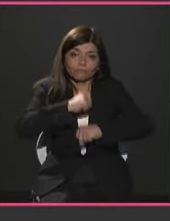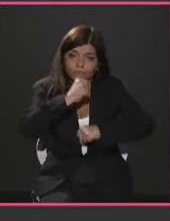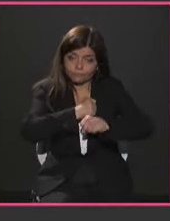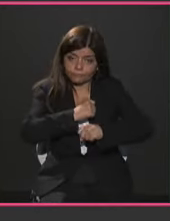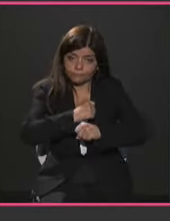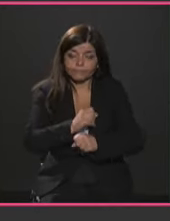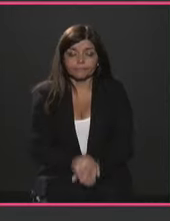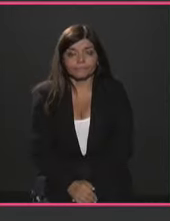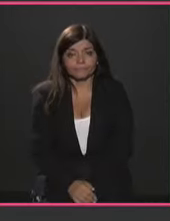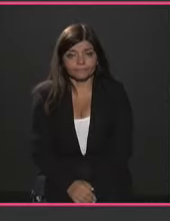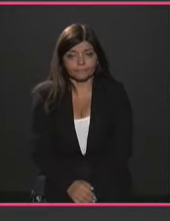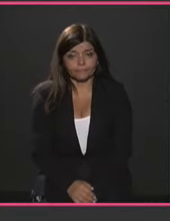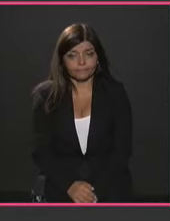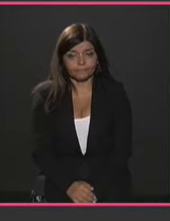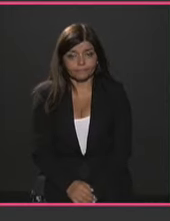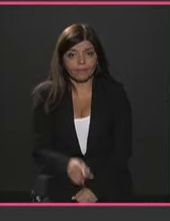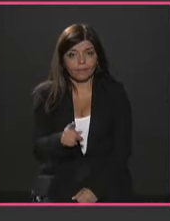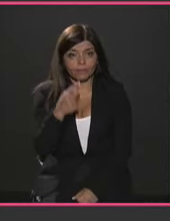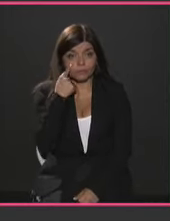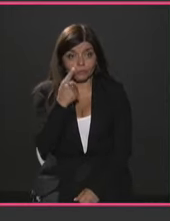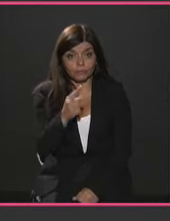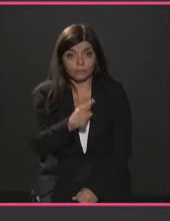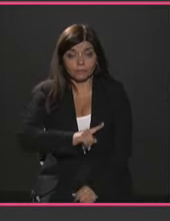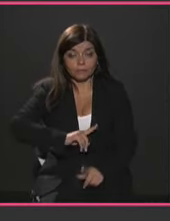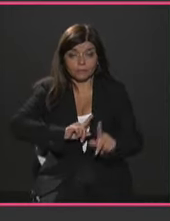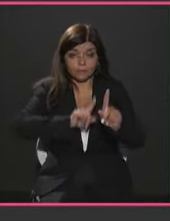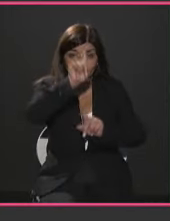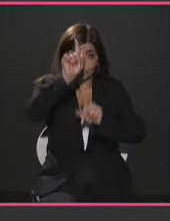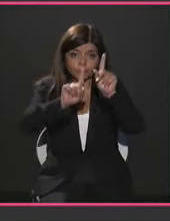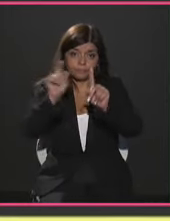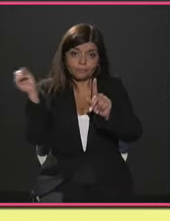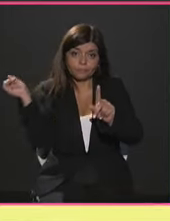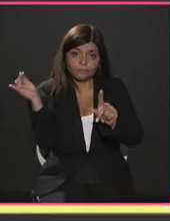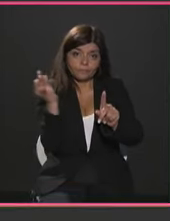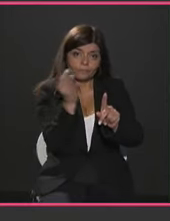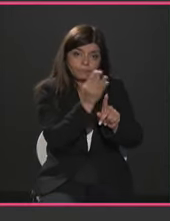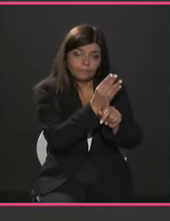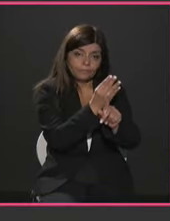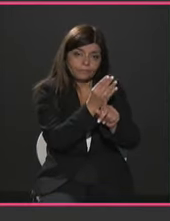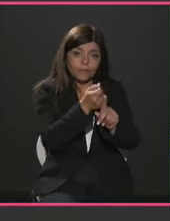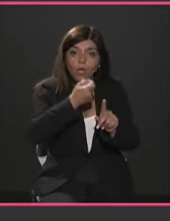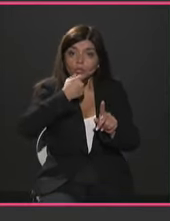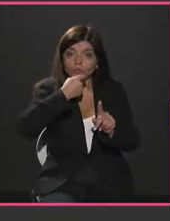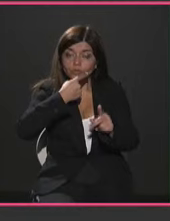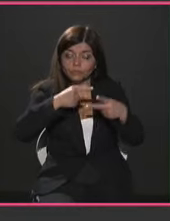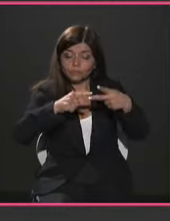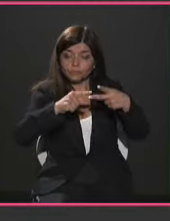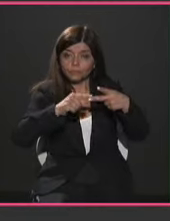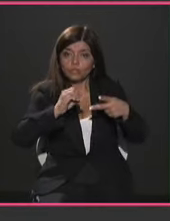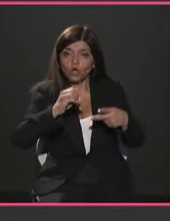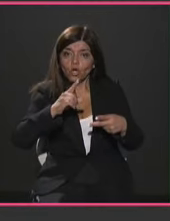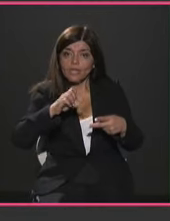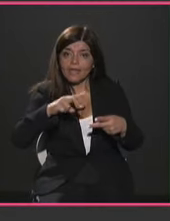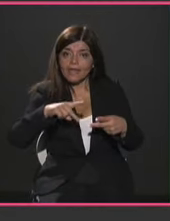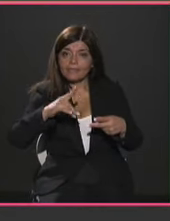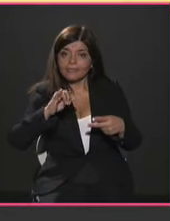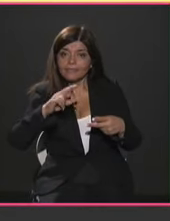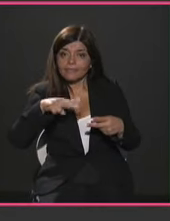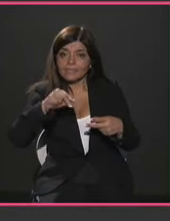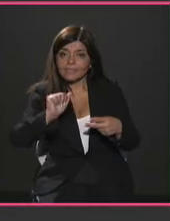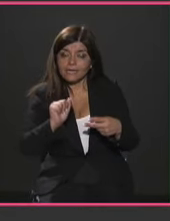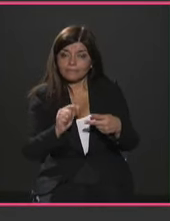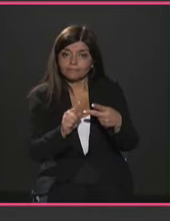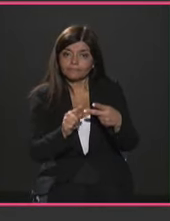ahora para mostrarles una gráfica un poco más cuantitativa de la oleandrina que es uno de los tres compuestos que identificamos y es el que tiene más